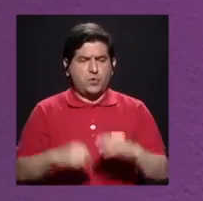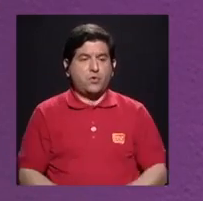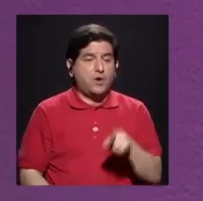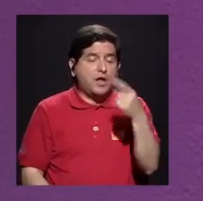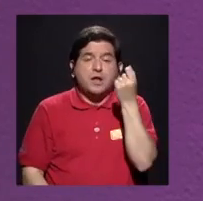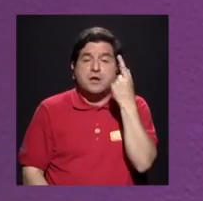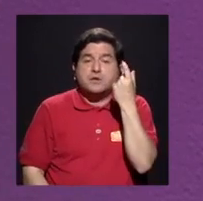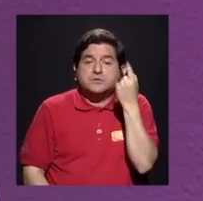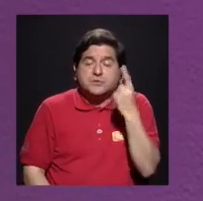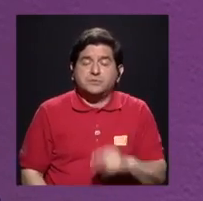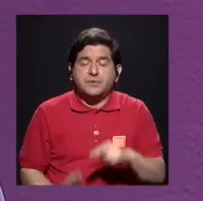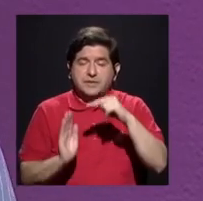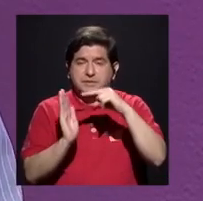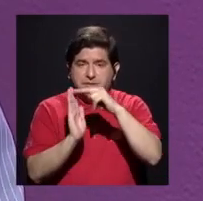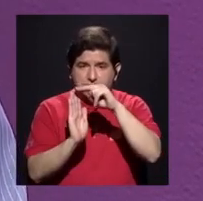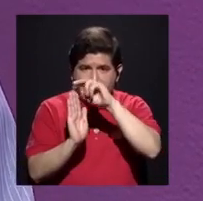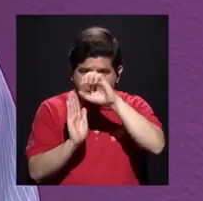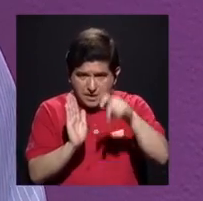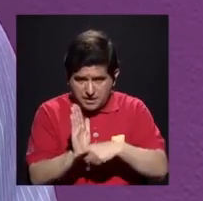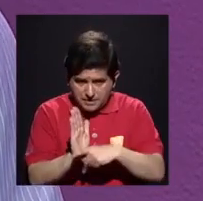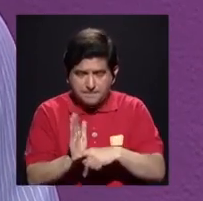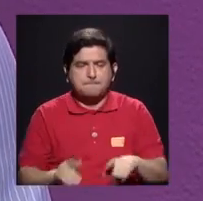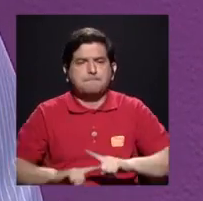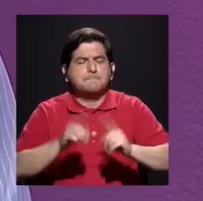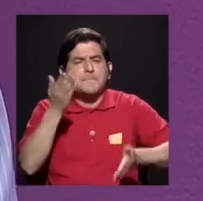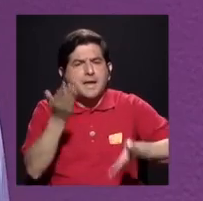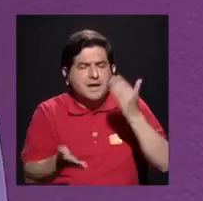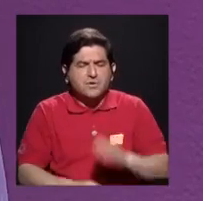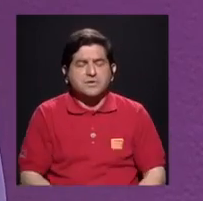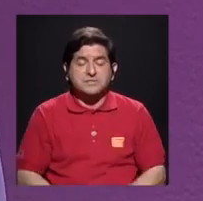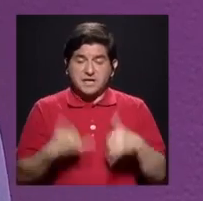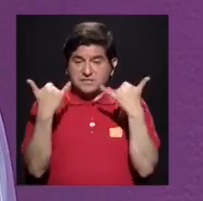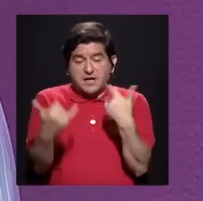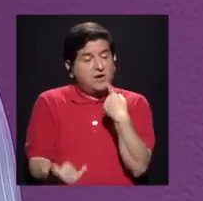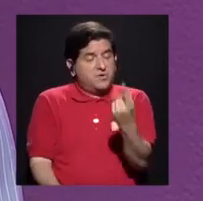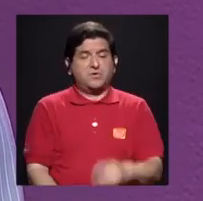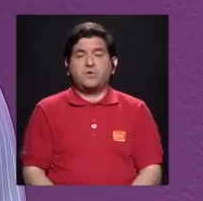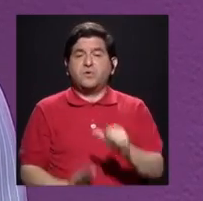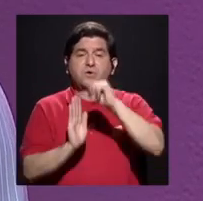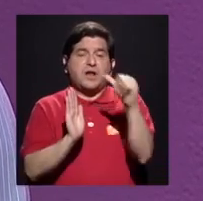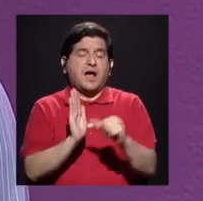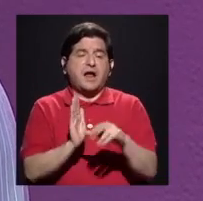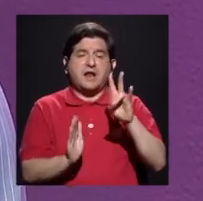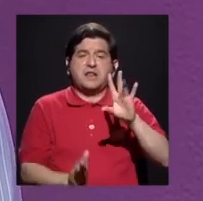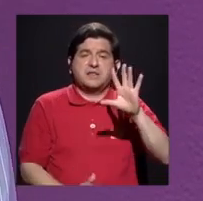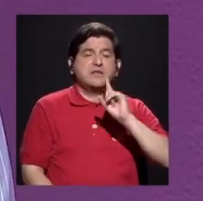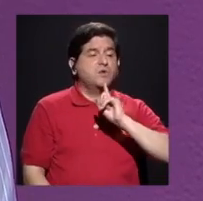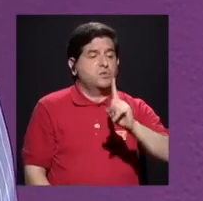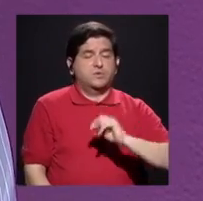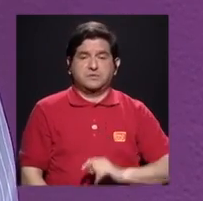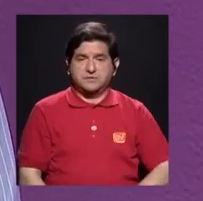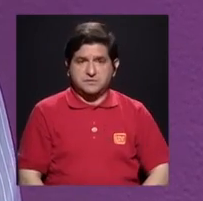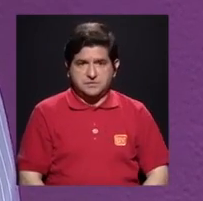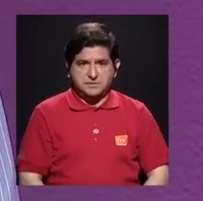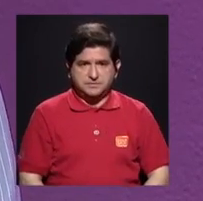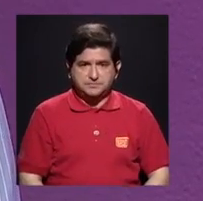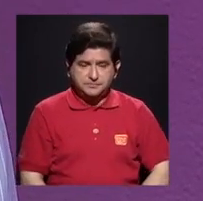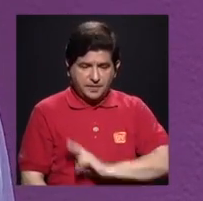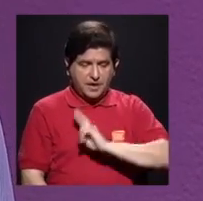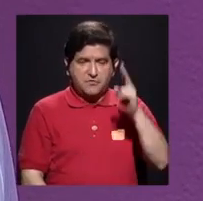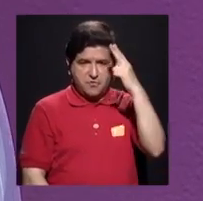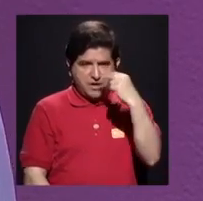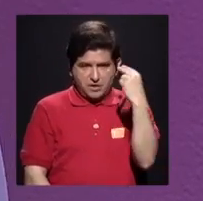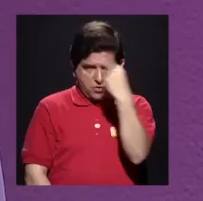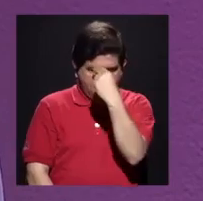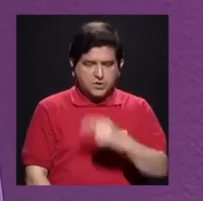interpretar la constitución entonces bueno de repente pueden interpretar en este momento bueno que el artículo 75 dice que que la religión católica